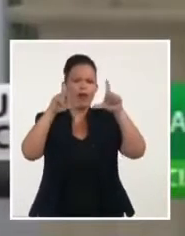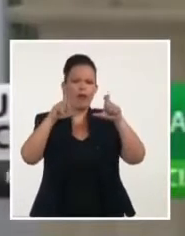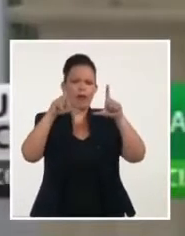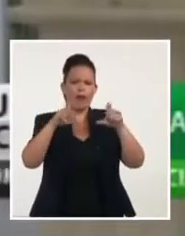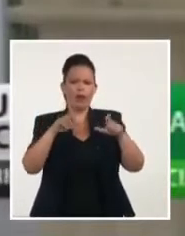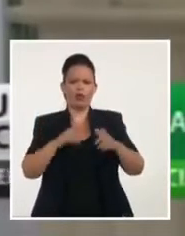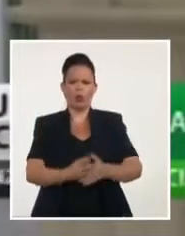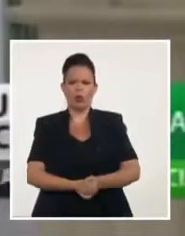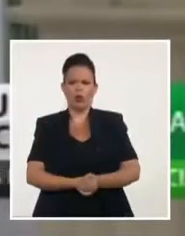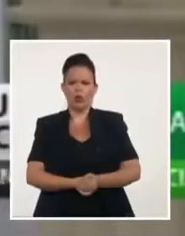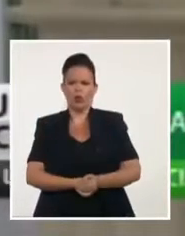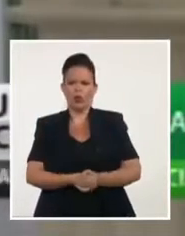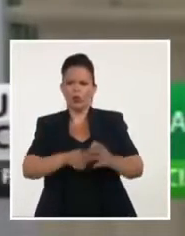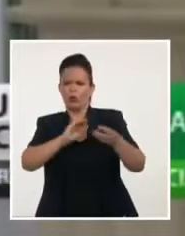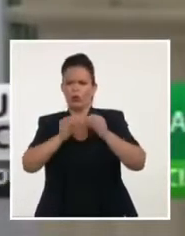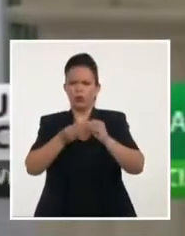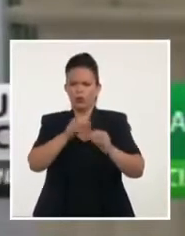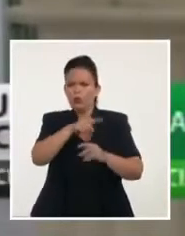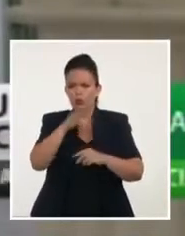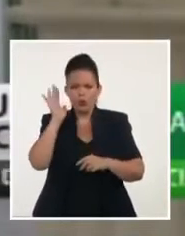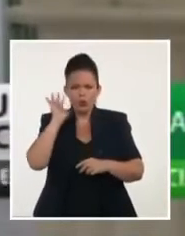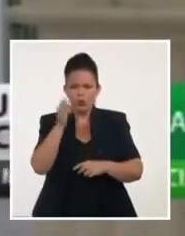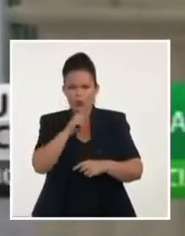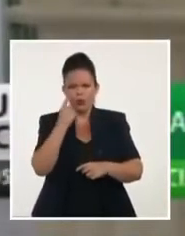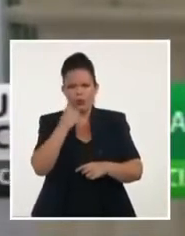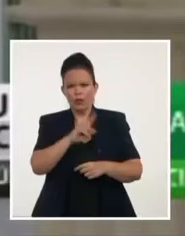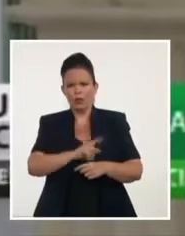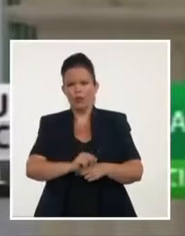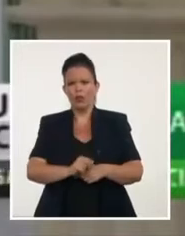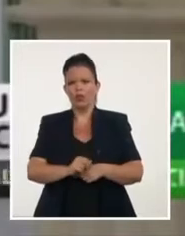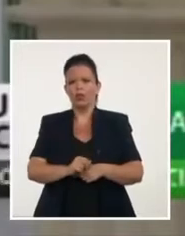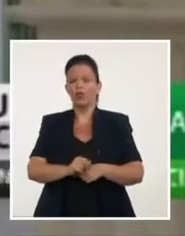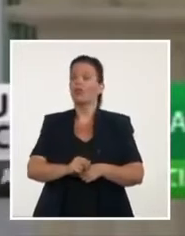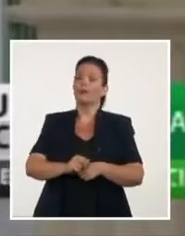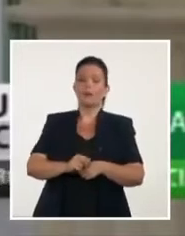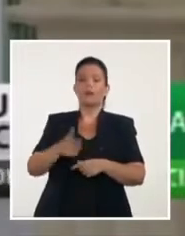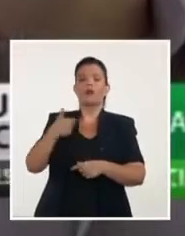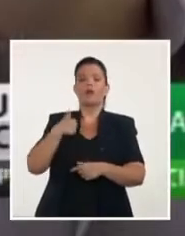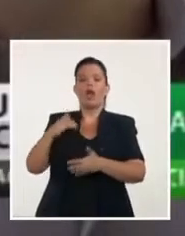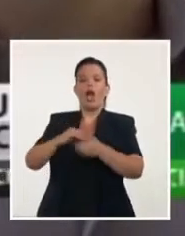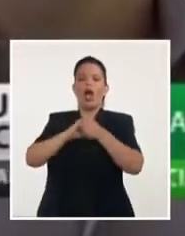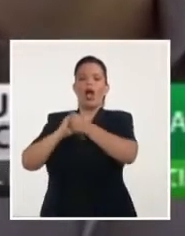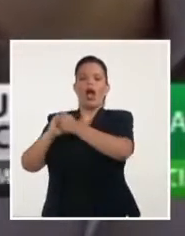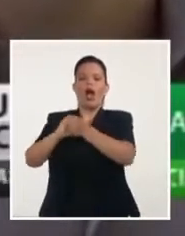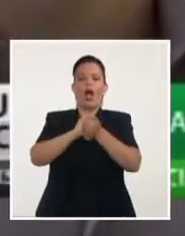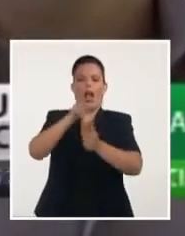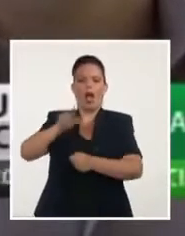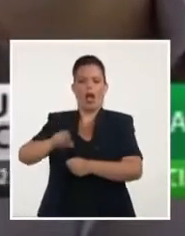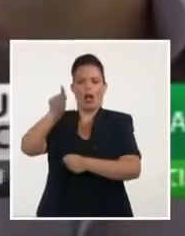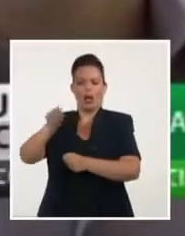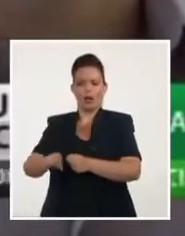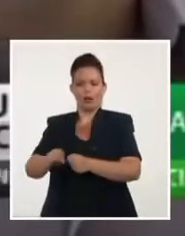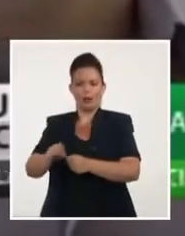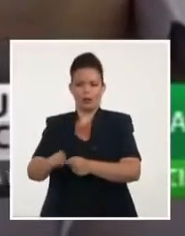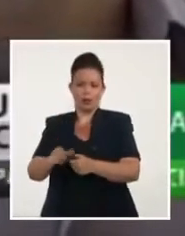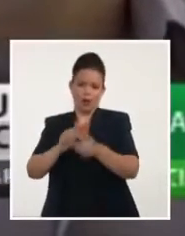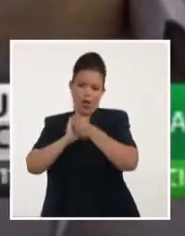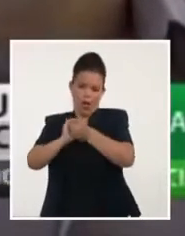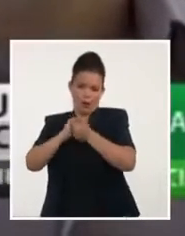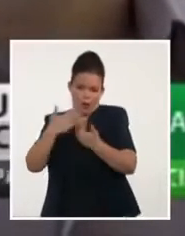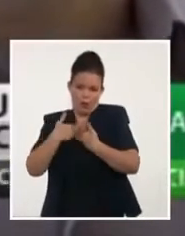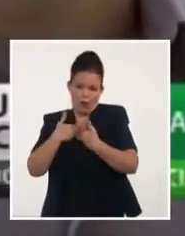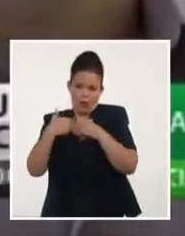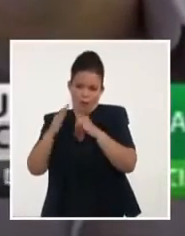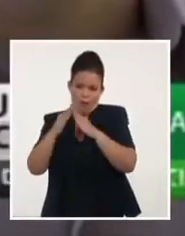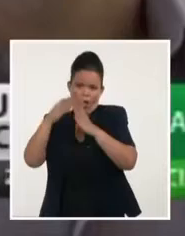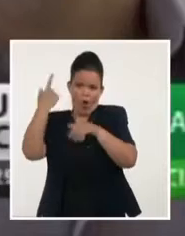Por amigos en el exterior, que fueron los que enseguida me comunicaron, me escribieron y me pusieron las fotos, ¿no?,